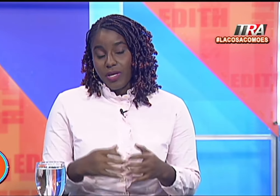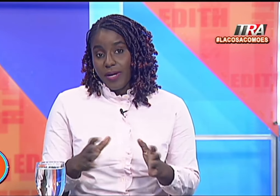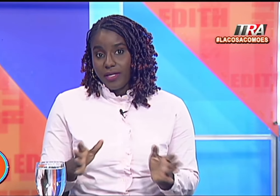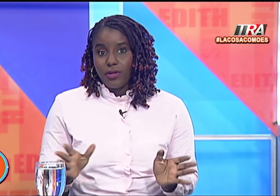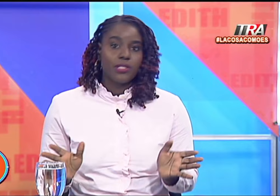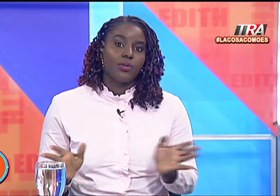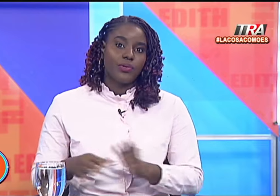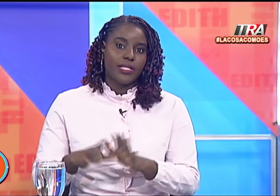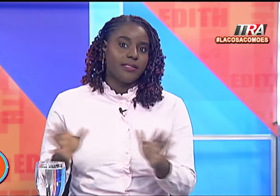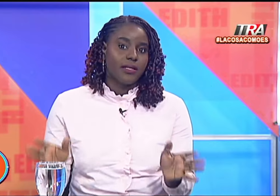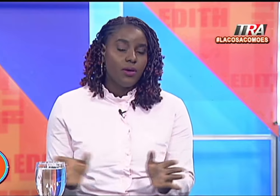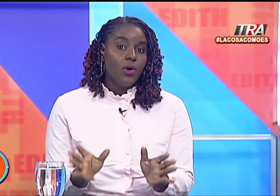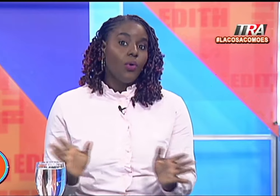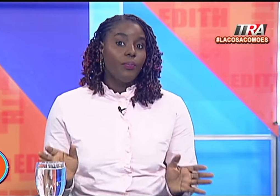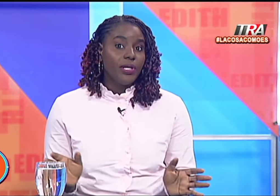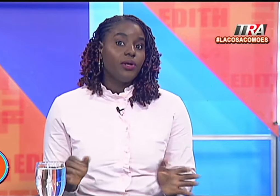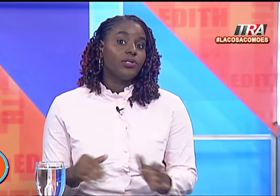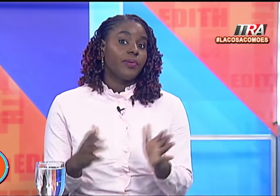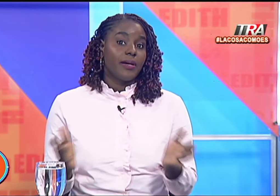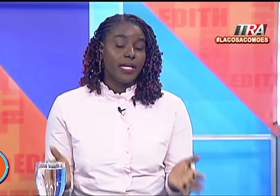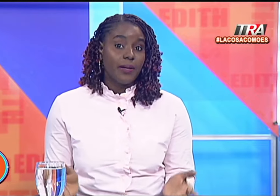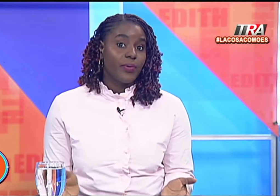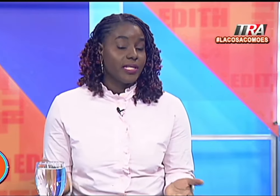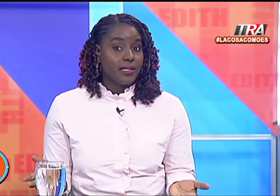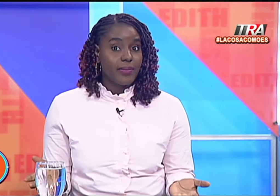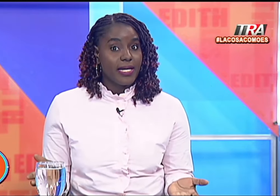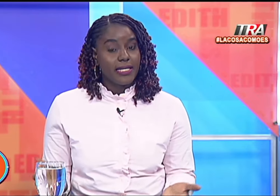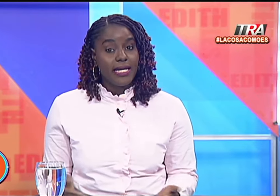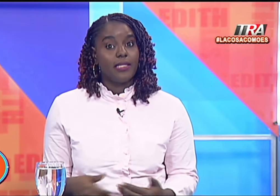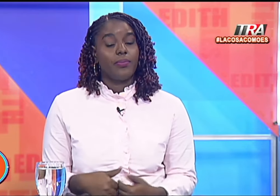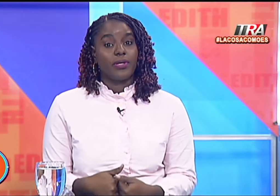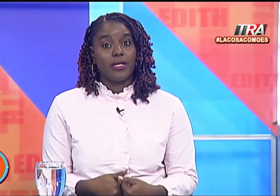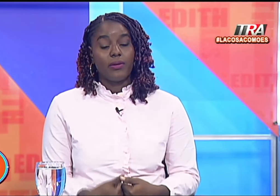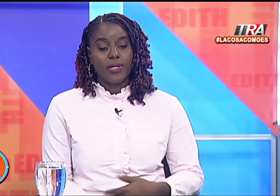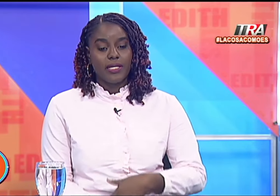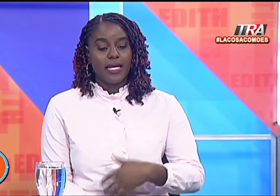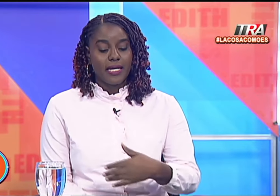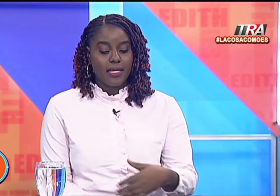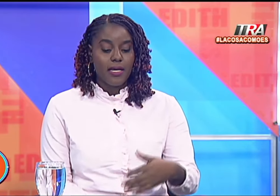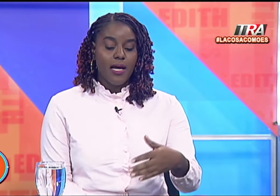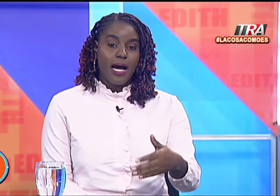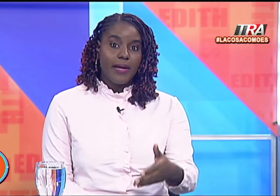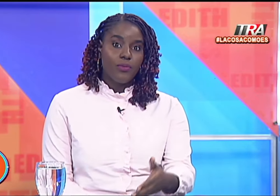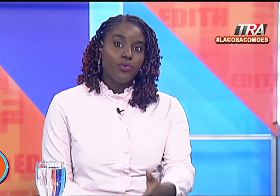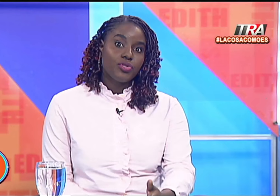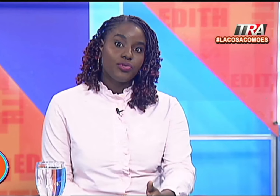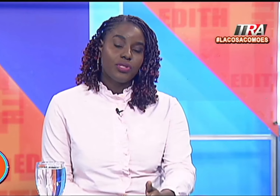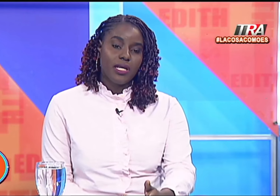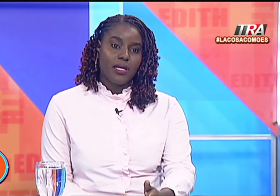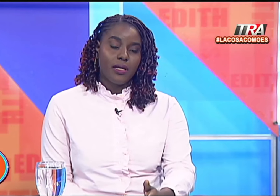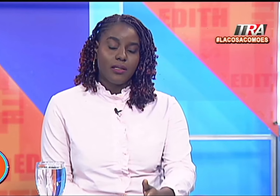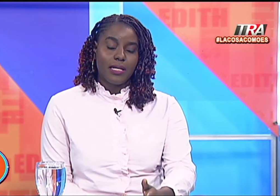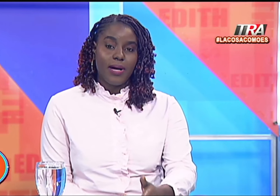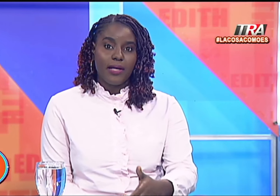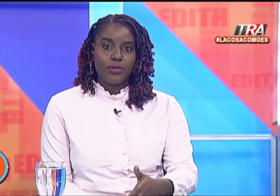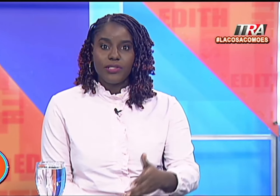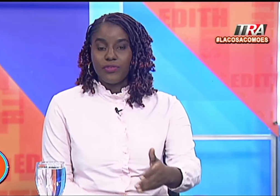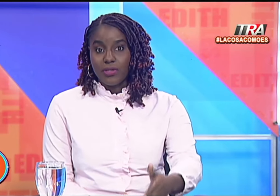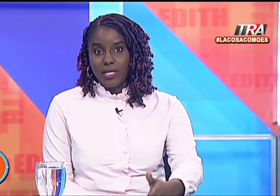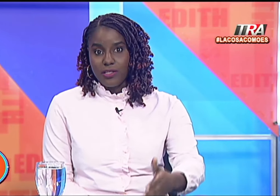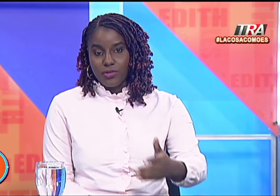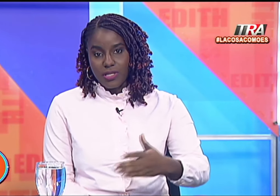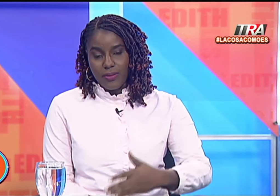Me imagino que esto podría ser un piloto para ver qué puede ser más adelante, porque recuerden que aquí hay muchos